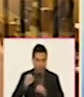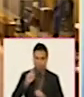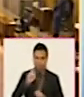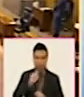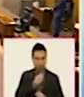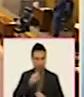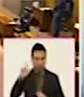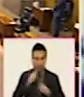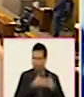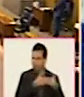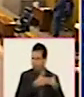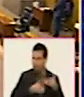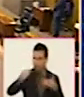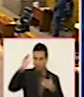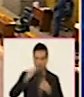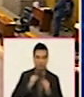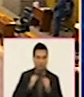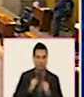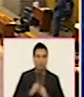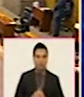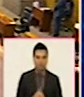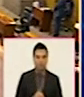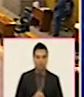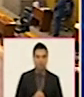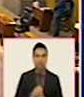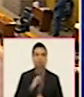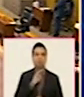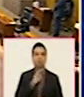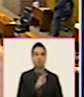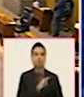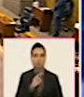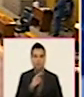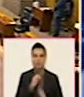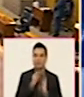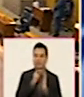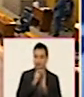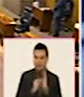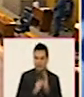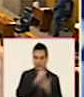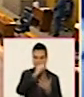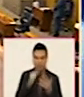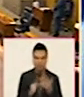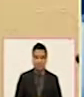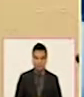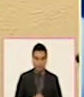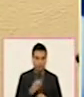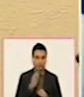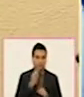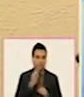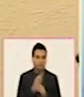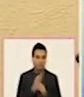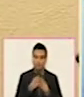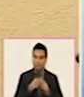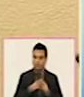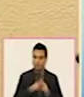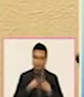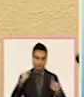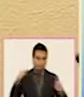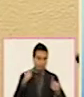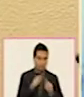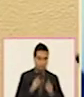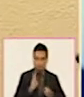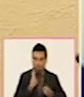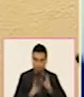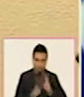estaban, digamos, en la propuesta de acuerdo del INE, de pronto la Cámara de Diputados, sí, aprueba un acuerdo en